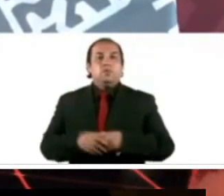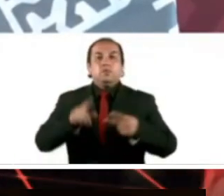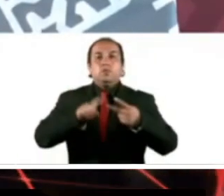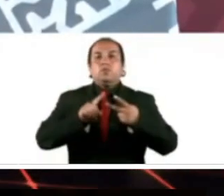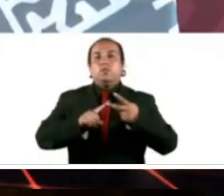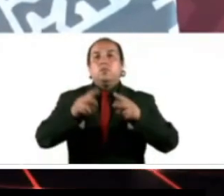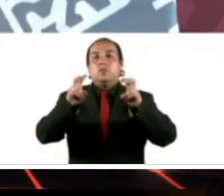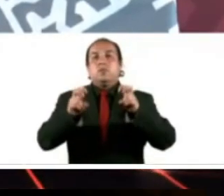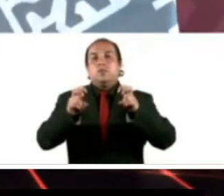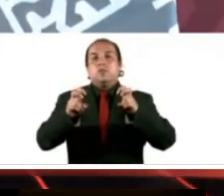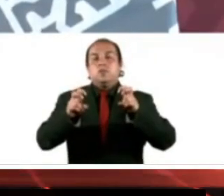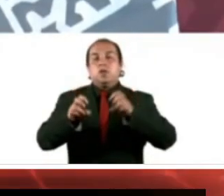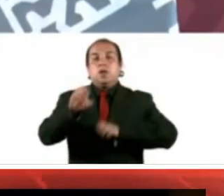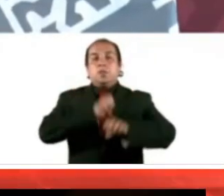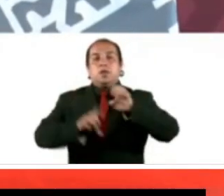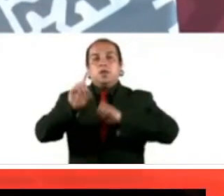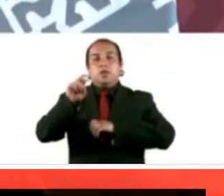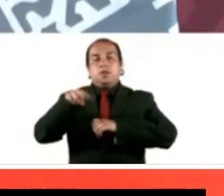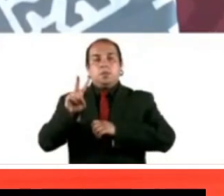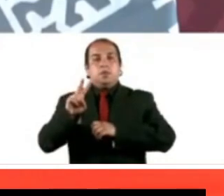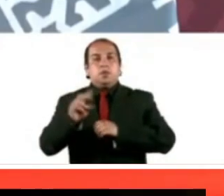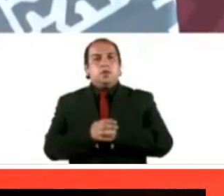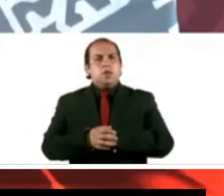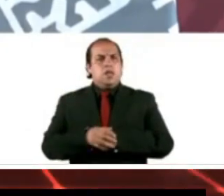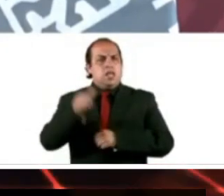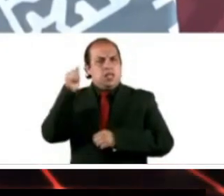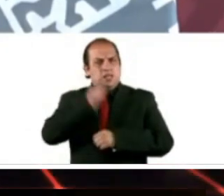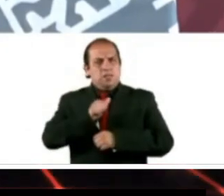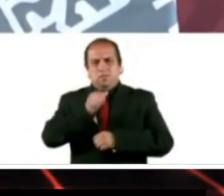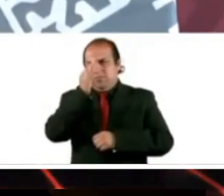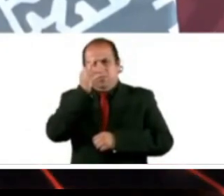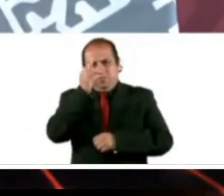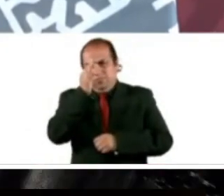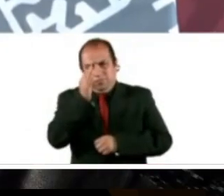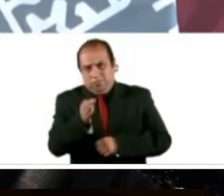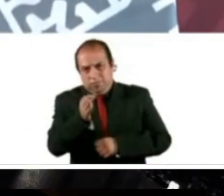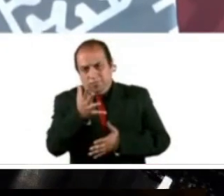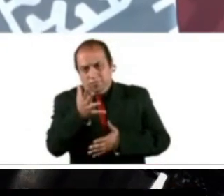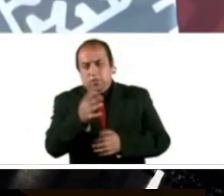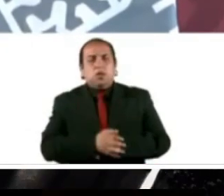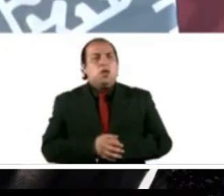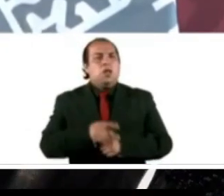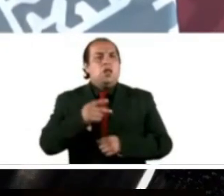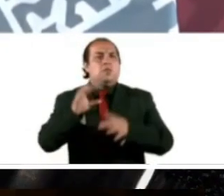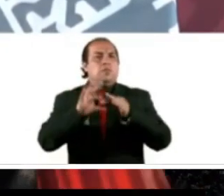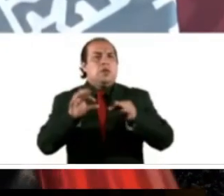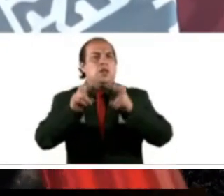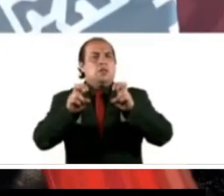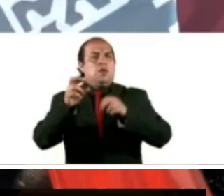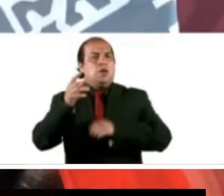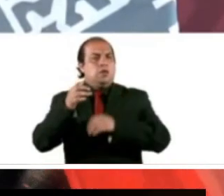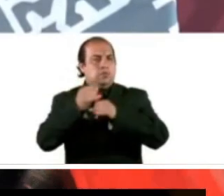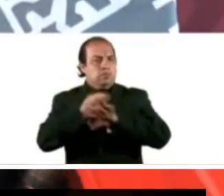negado siempre a hablar sobre los reportes. Y casualmente, cuando ahora